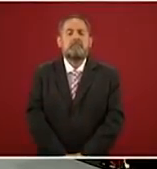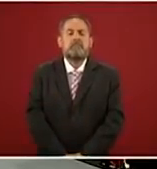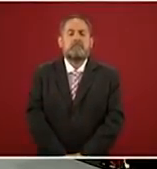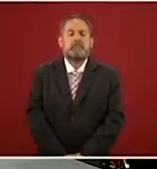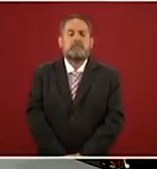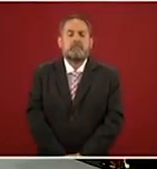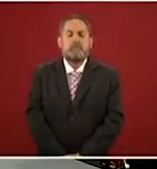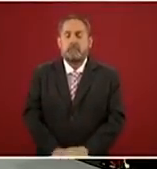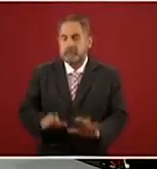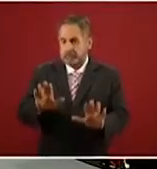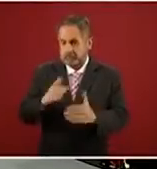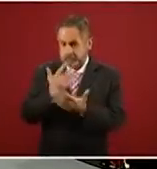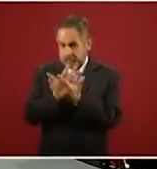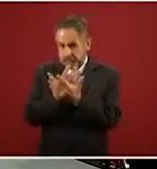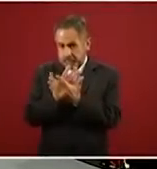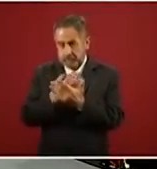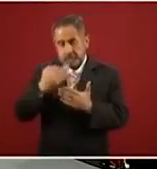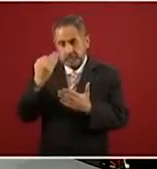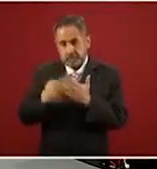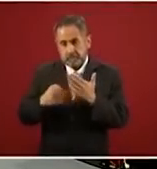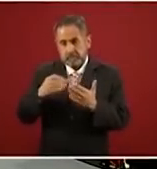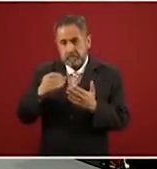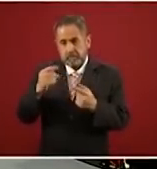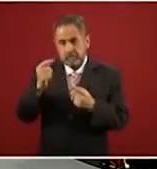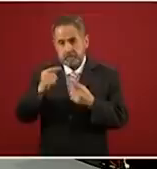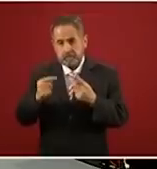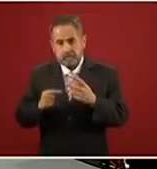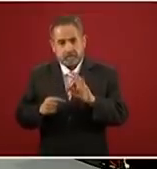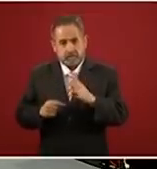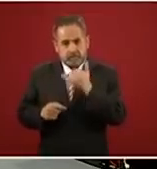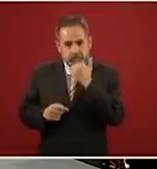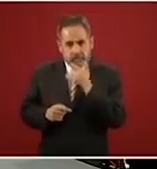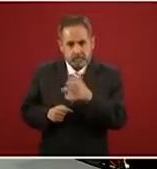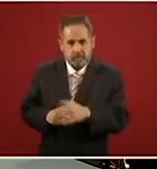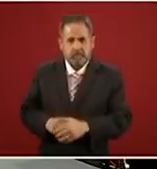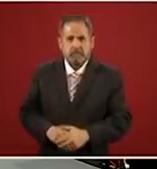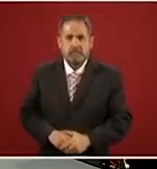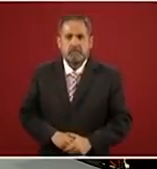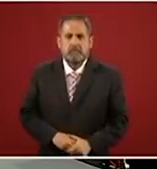tenemos pendientes a perdón